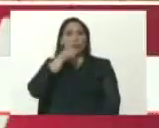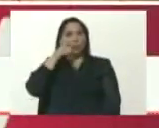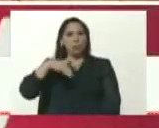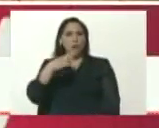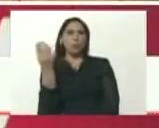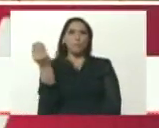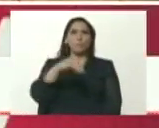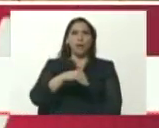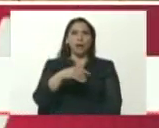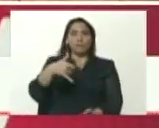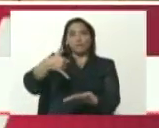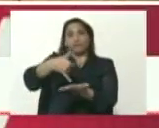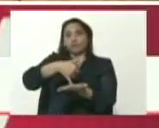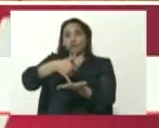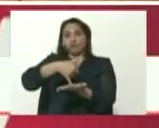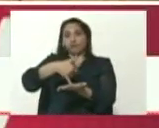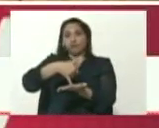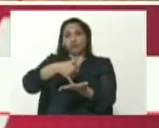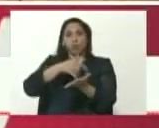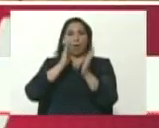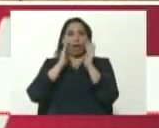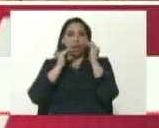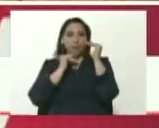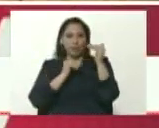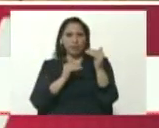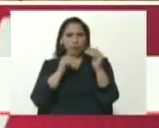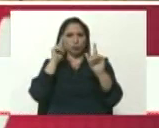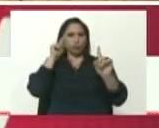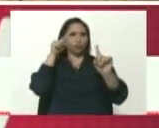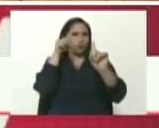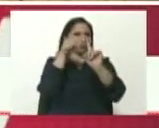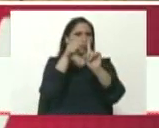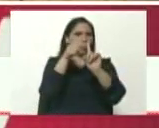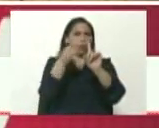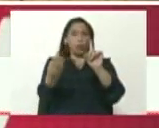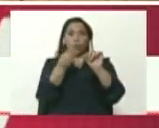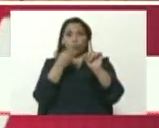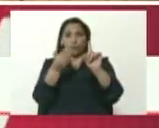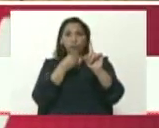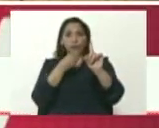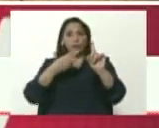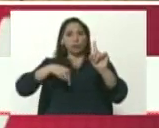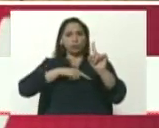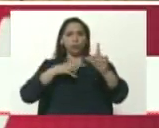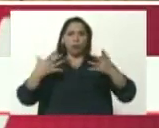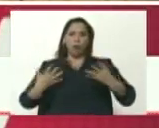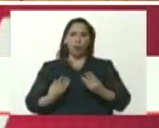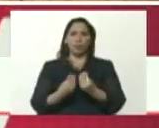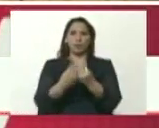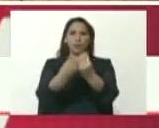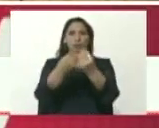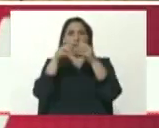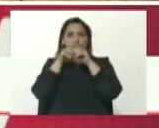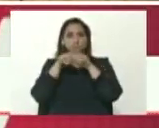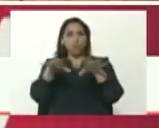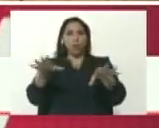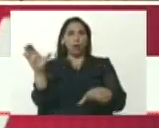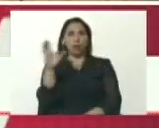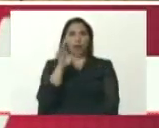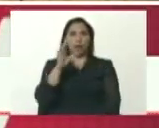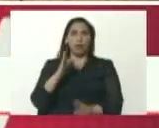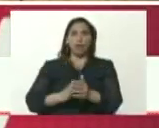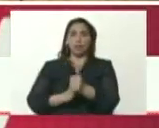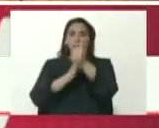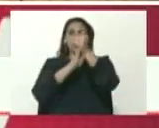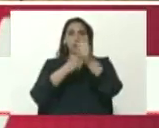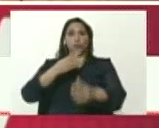más vulnerabilidad es atendido desde el punto de vista nutricional, y estamos acompañando el despliegue que en Caracas está liderando